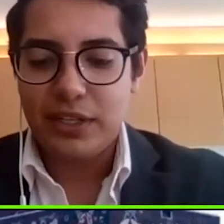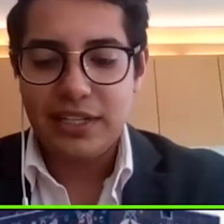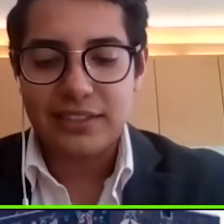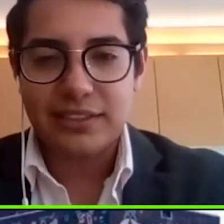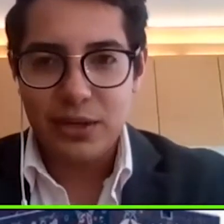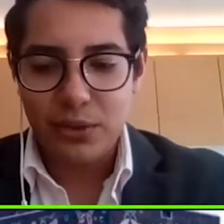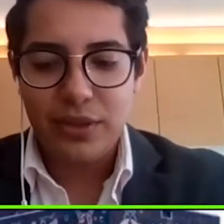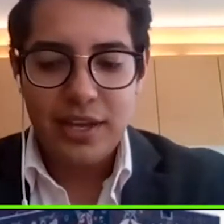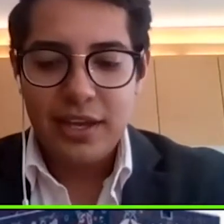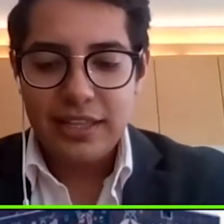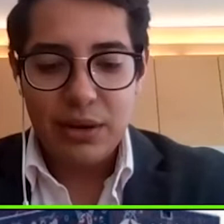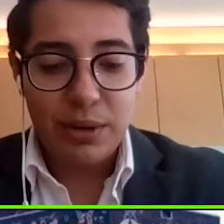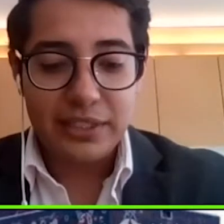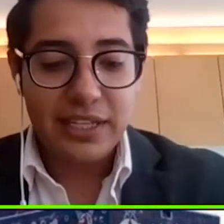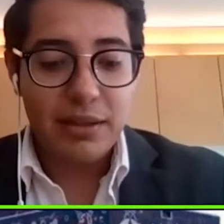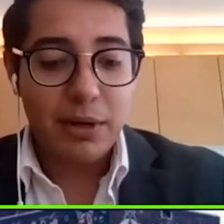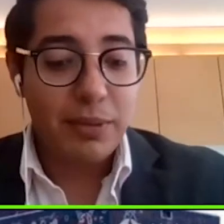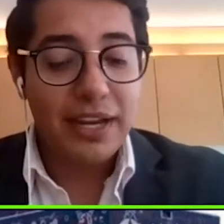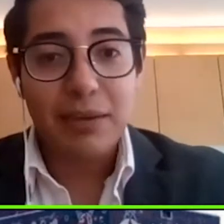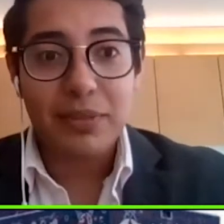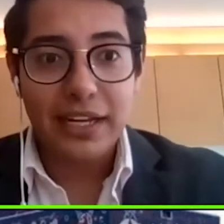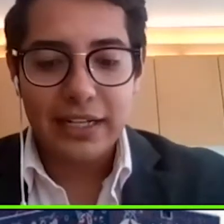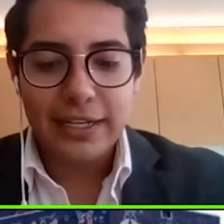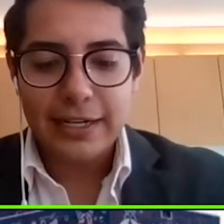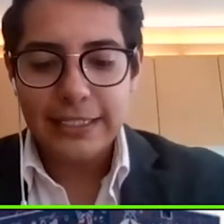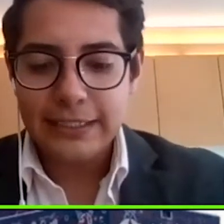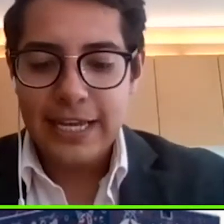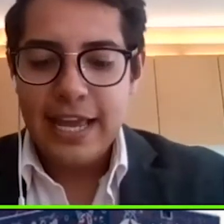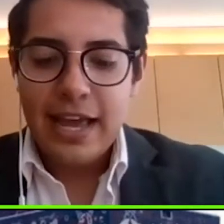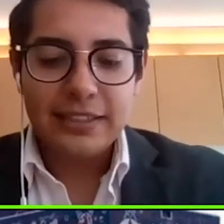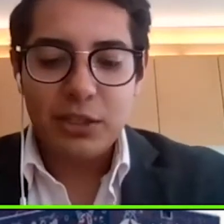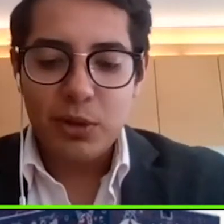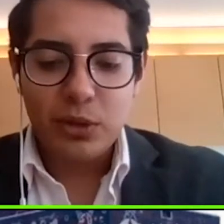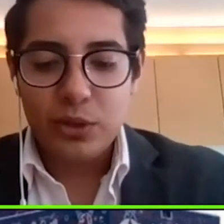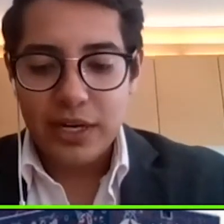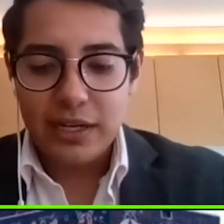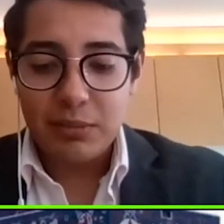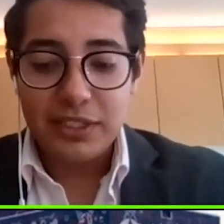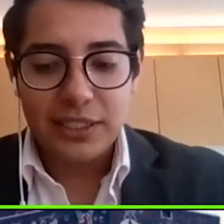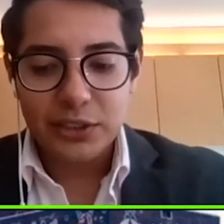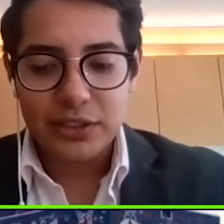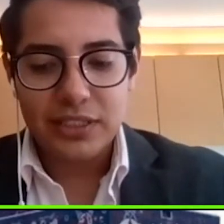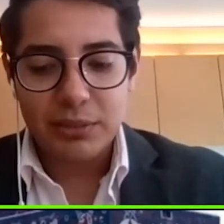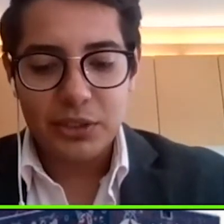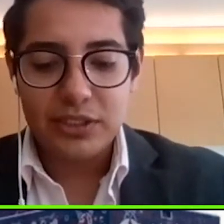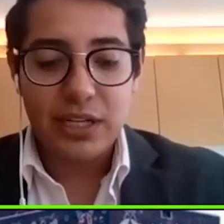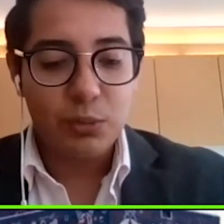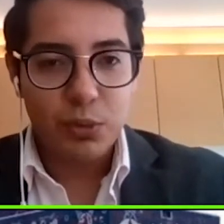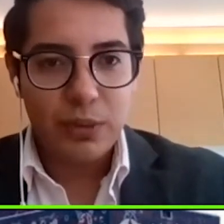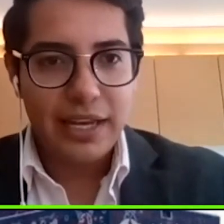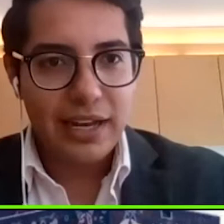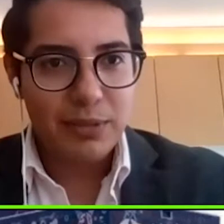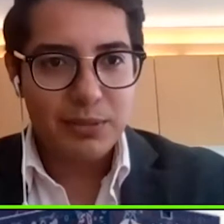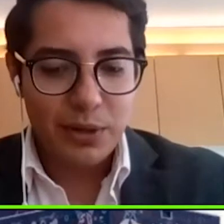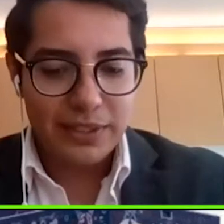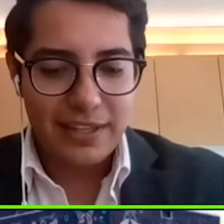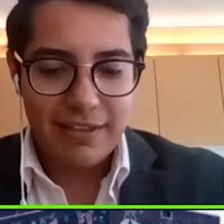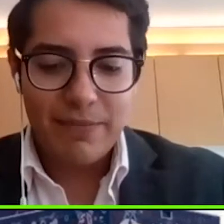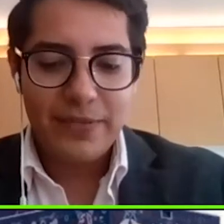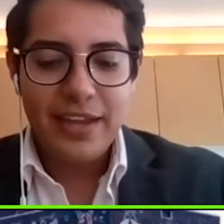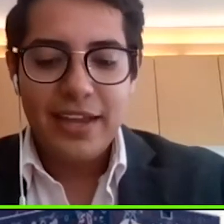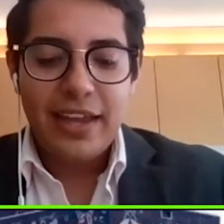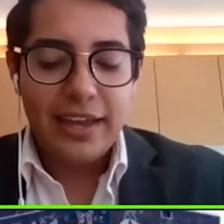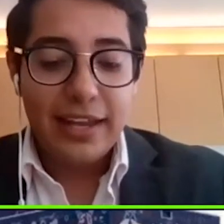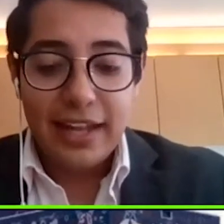Economía y en Políticas de Salud de la Universidad de Birmingham de Inglaterra, así como doctora en Administración de Servicios de Salud Pública de la misma